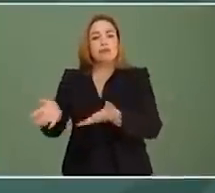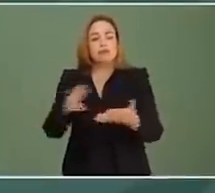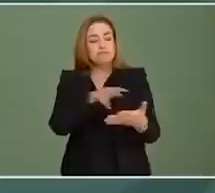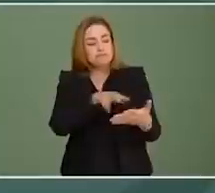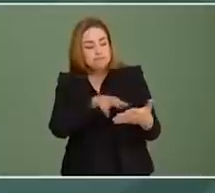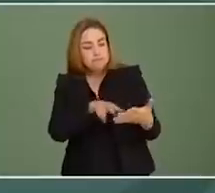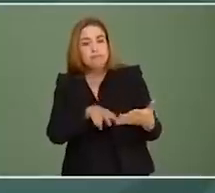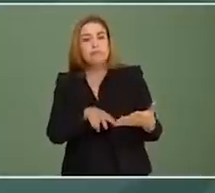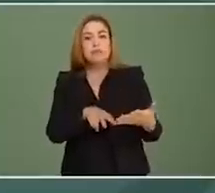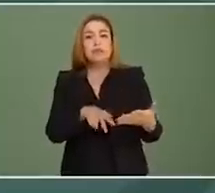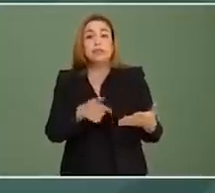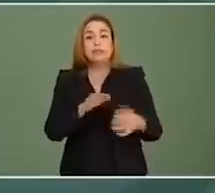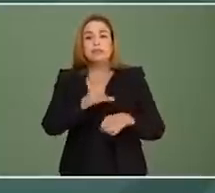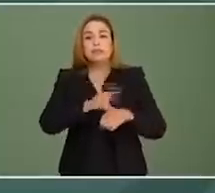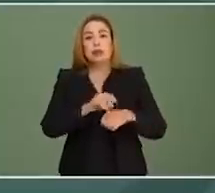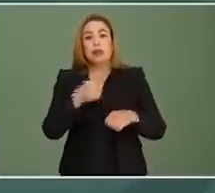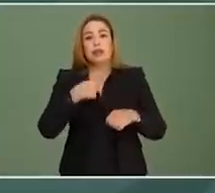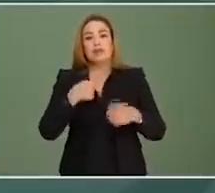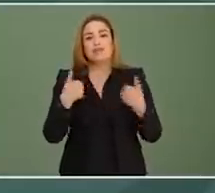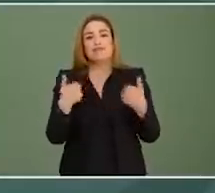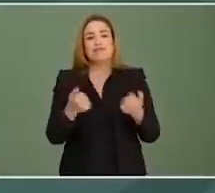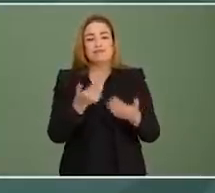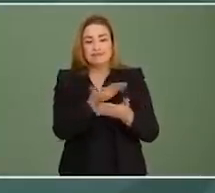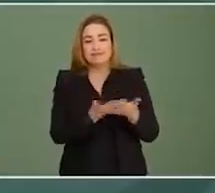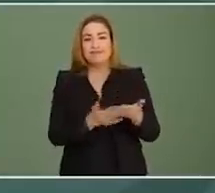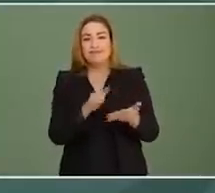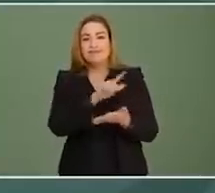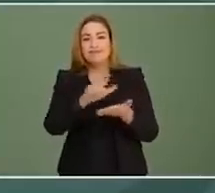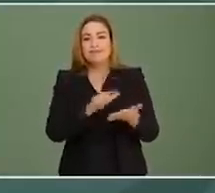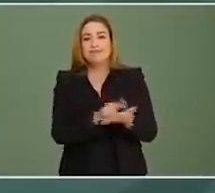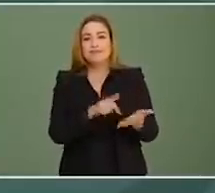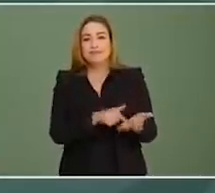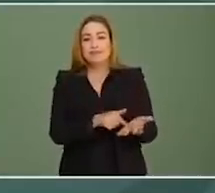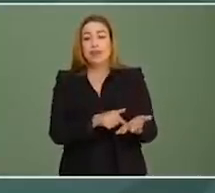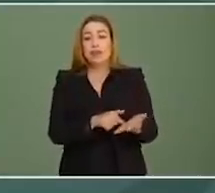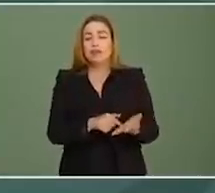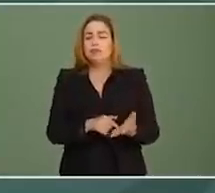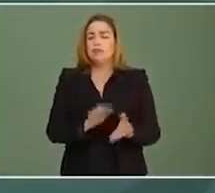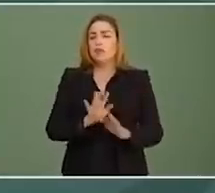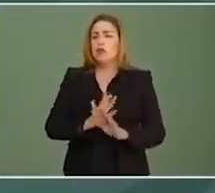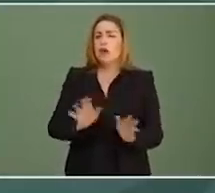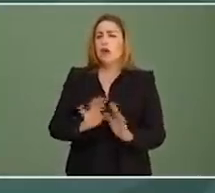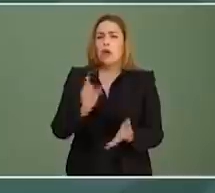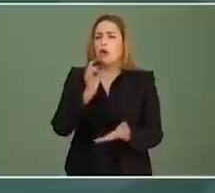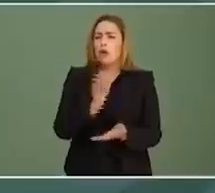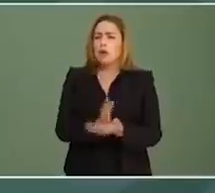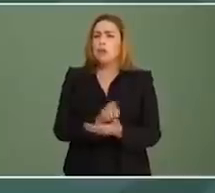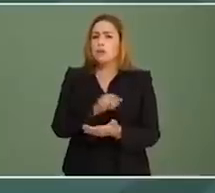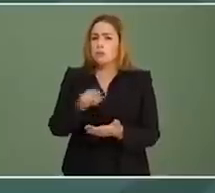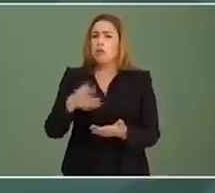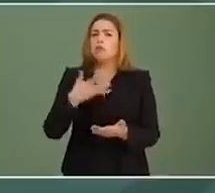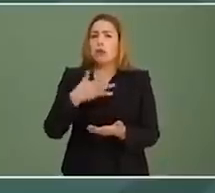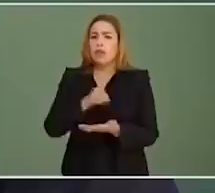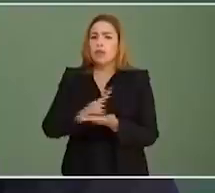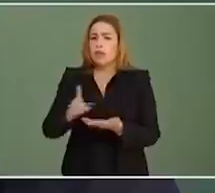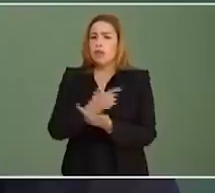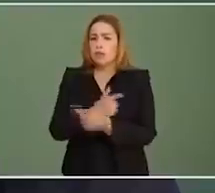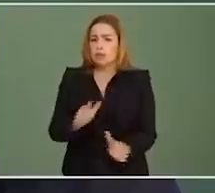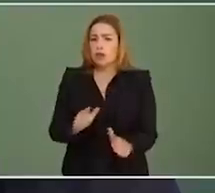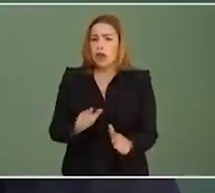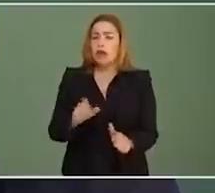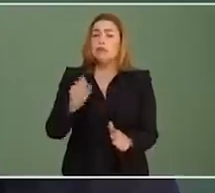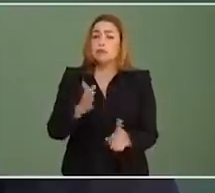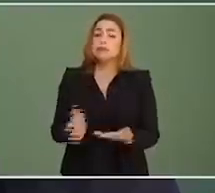no solo porque tengan la garantía de la libertad bajo fianza